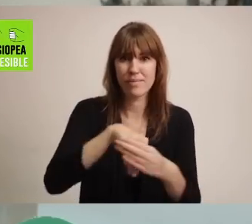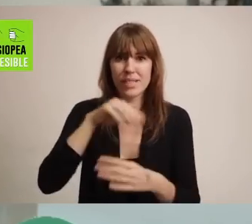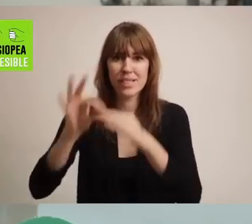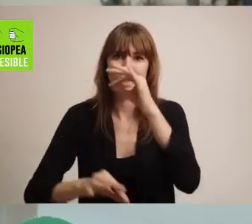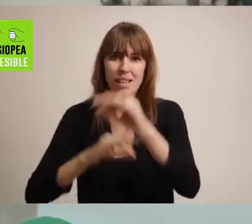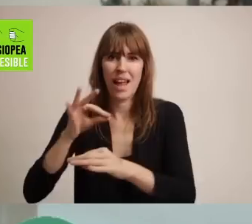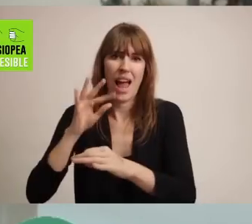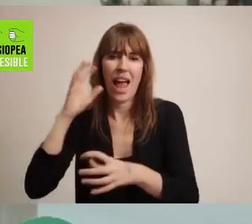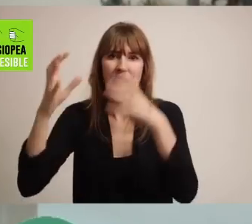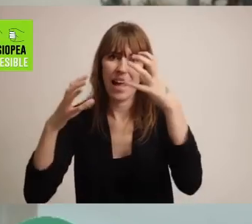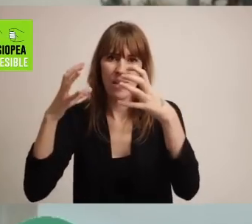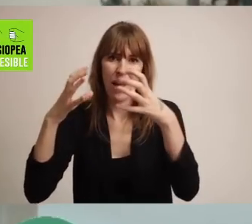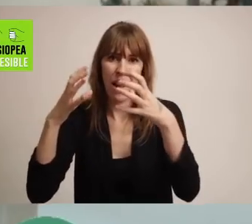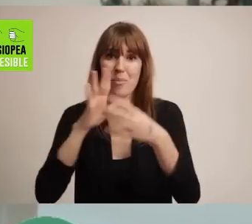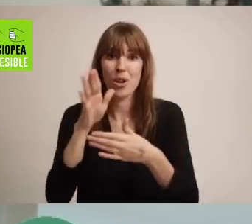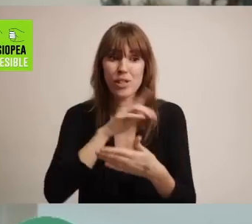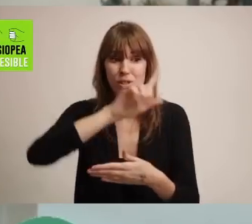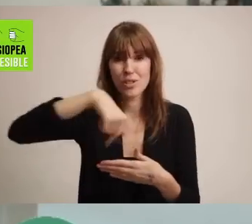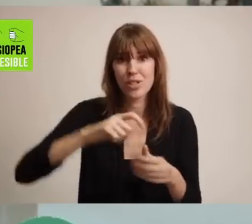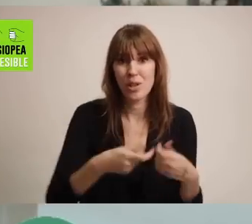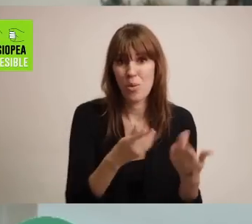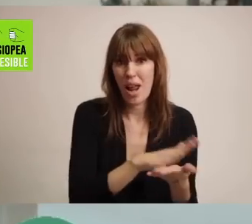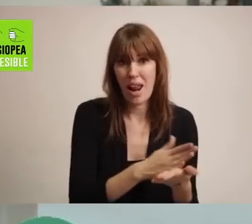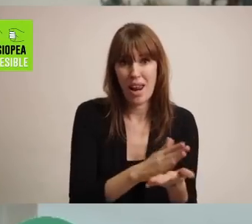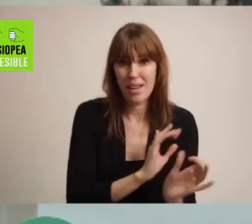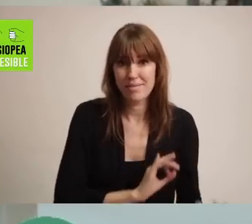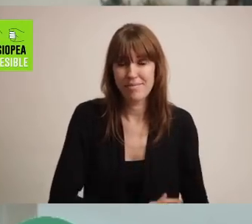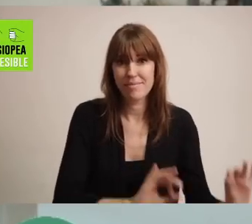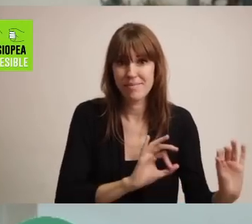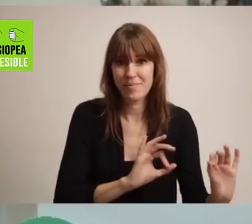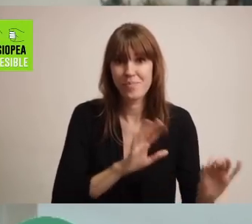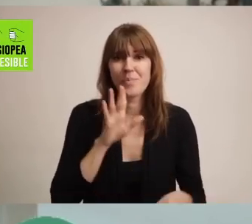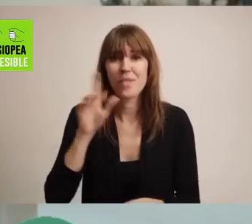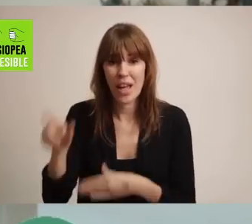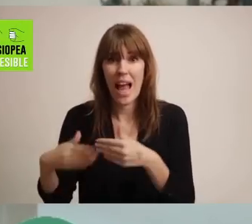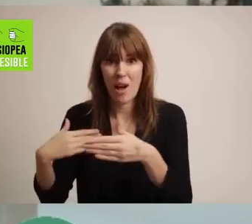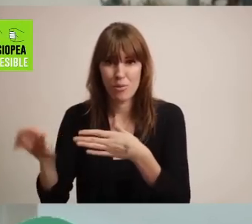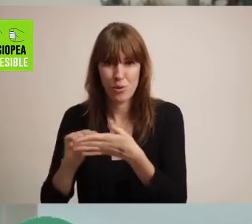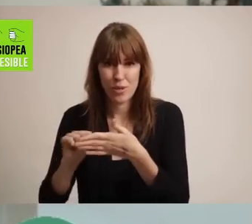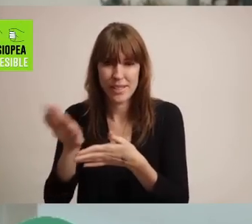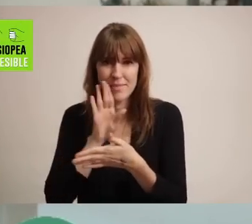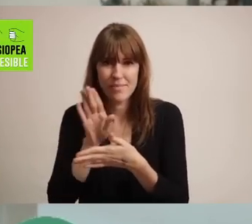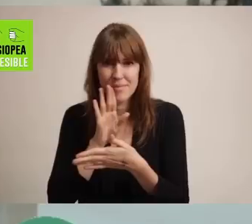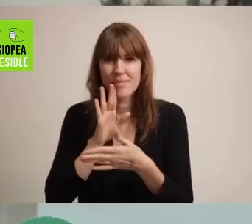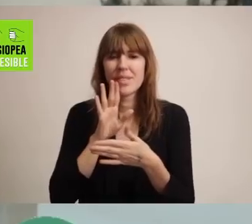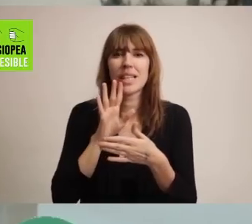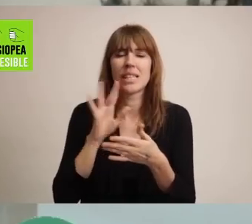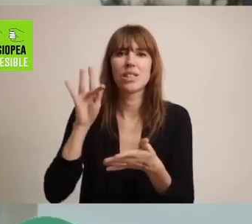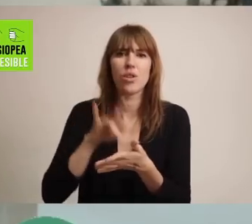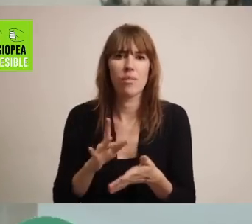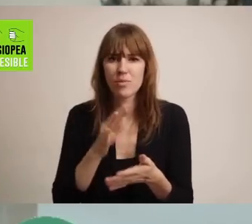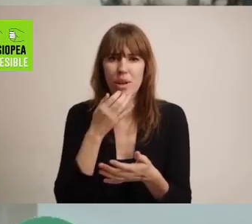somos canalizadores natos. Él hacía reuniones, hacía ruedas de energía